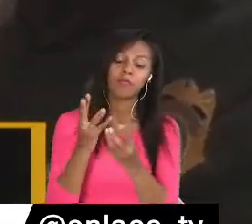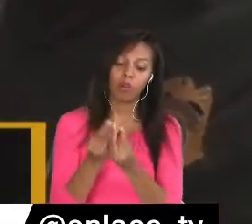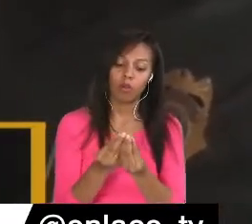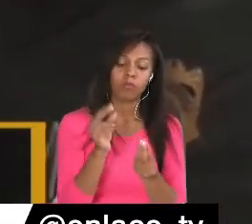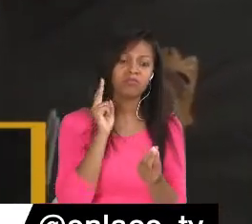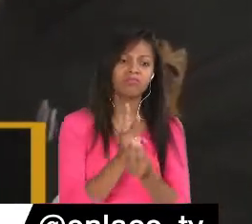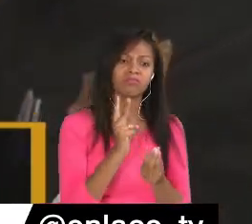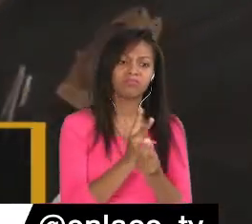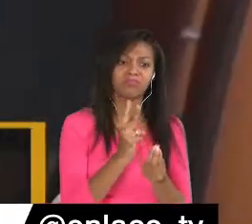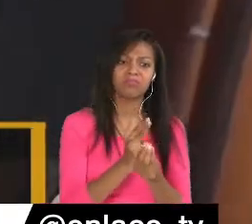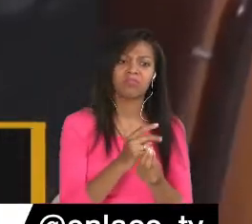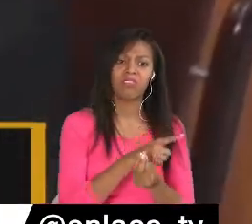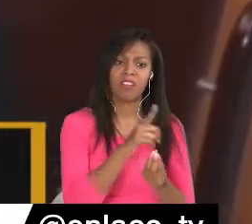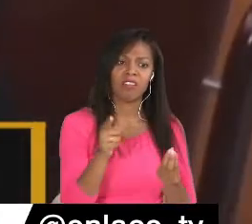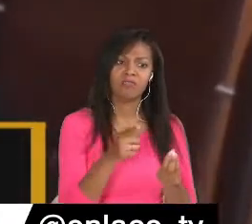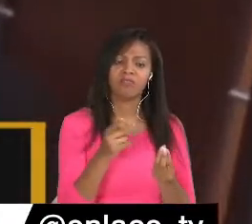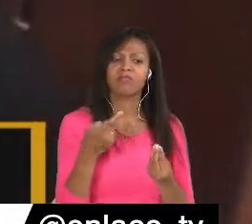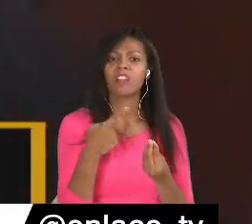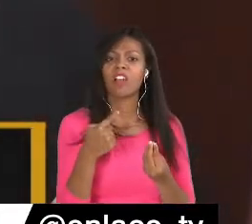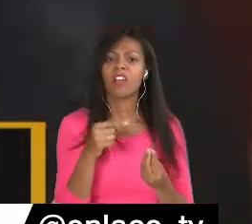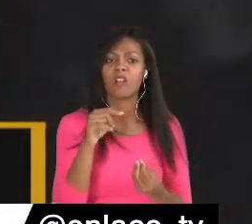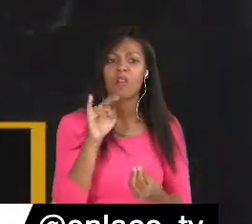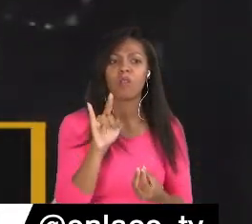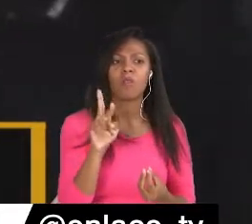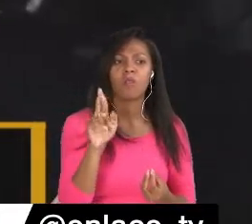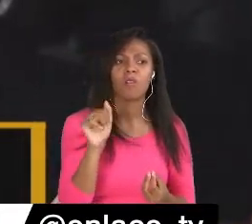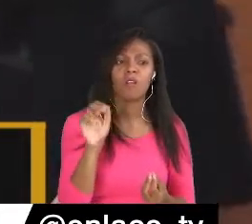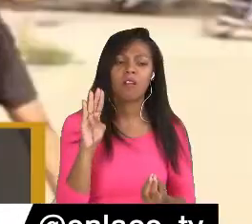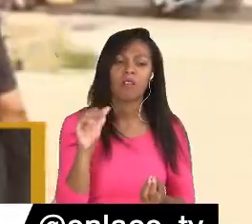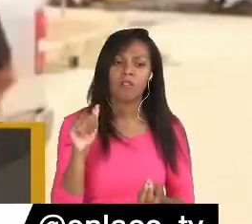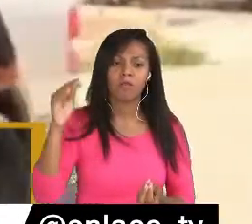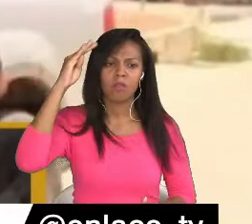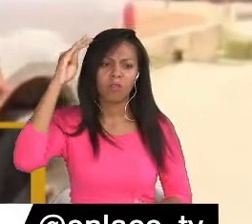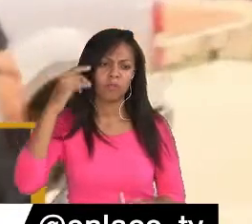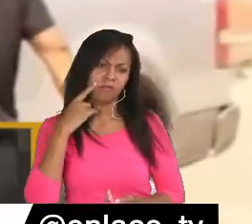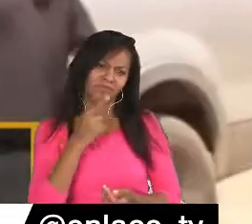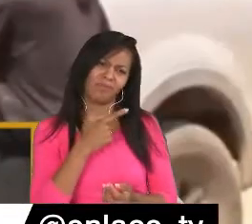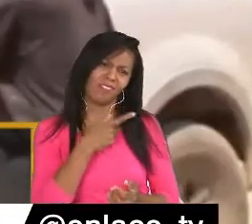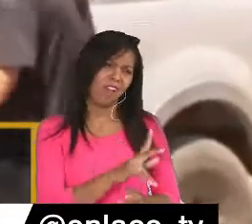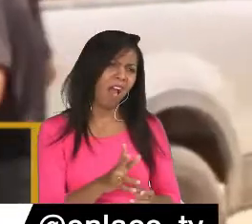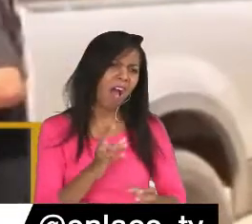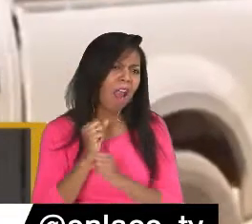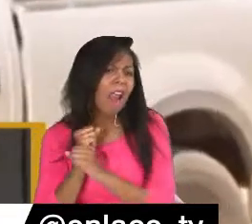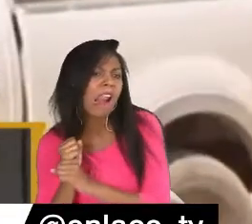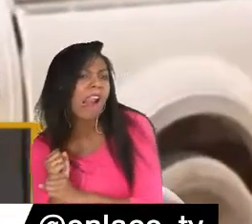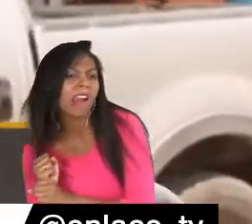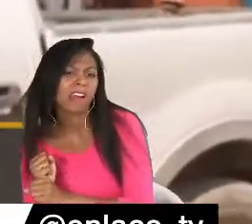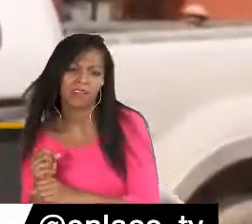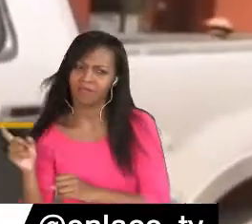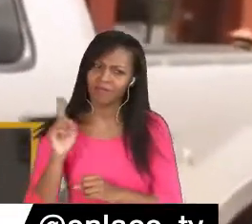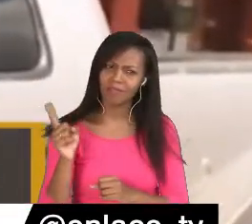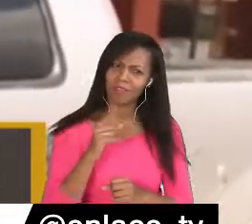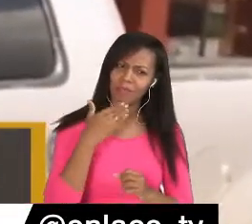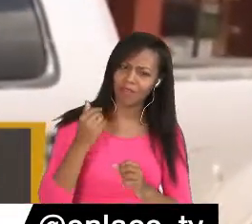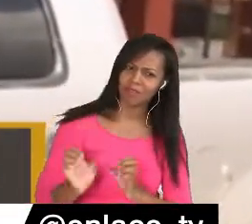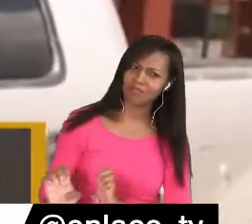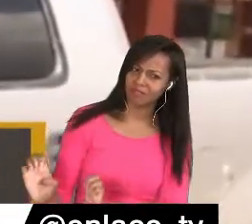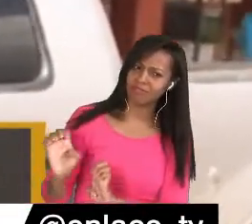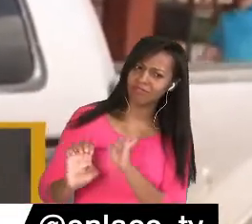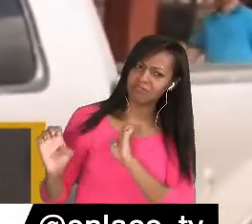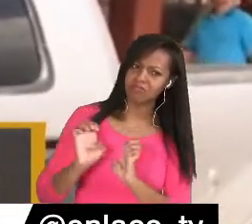colombiano dice no creer en las intimidaciones de los delincuentes y pide apoyo a las autoridades para que estos hechos no se sigan